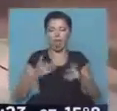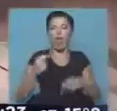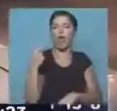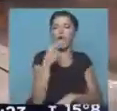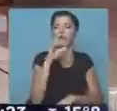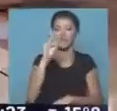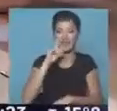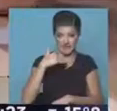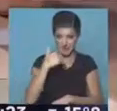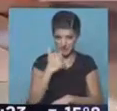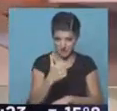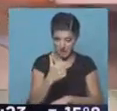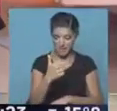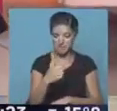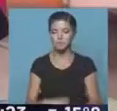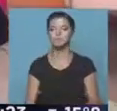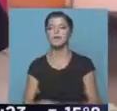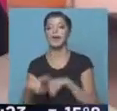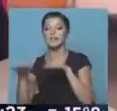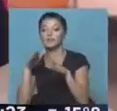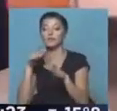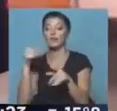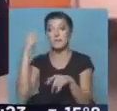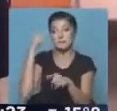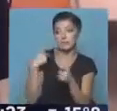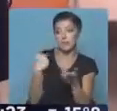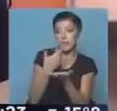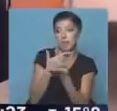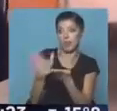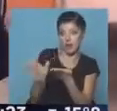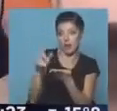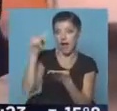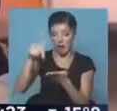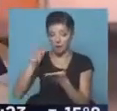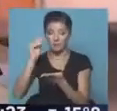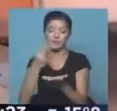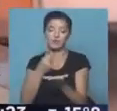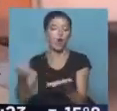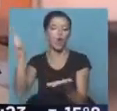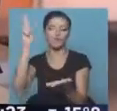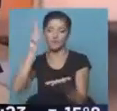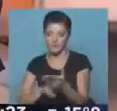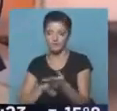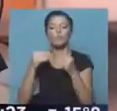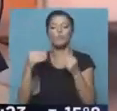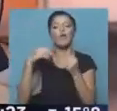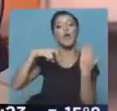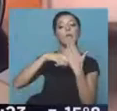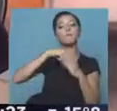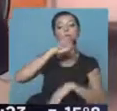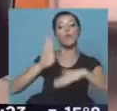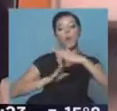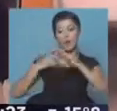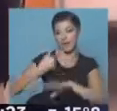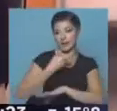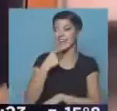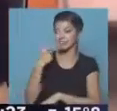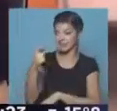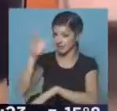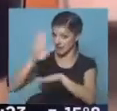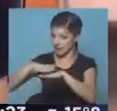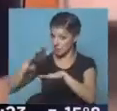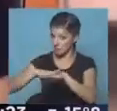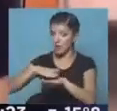antecesora Dilma Rousseff. El fantasma de la destitución sobrevuela Brasil ahora que la Procuradora General acusa al presidente